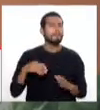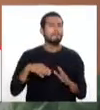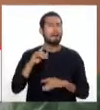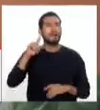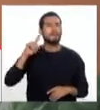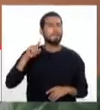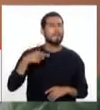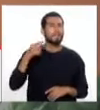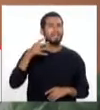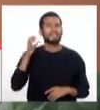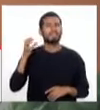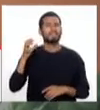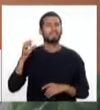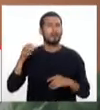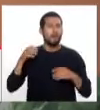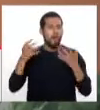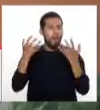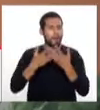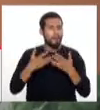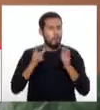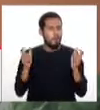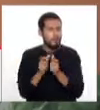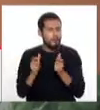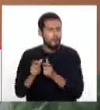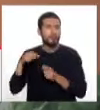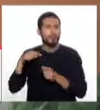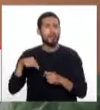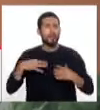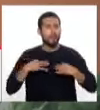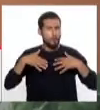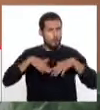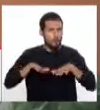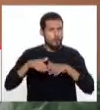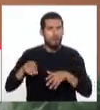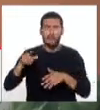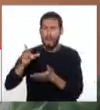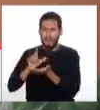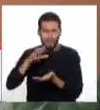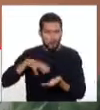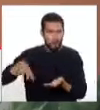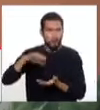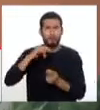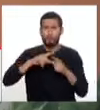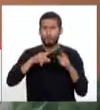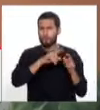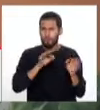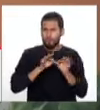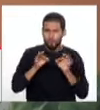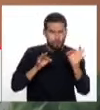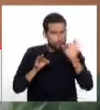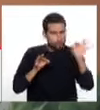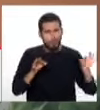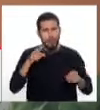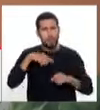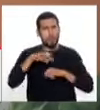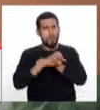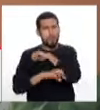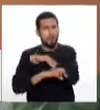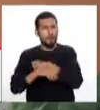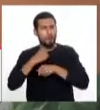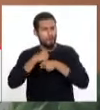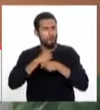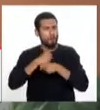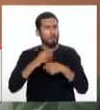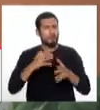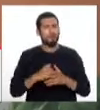1,500 MIPE del sector textil, confecciones de Lima y de todas las regiones del país, quienes producirán